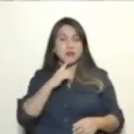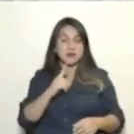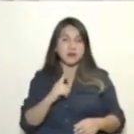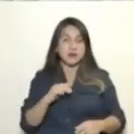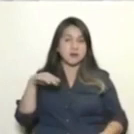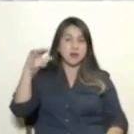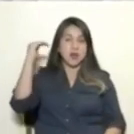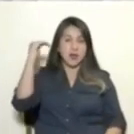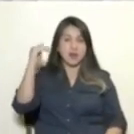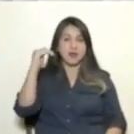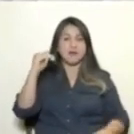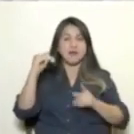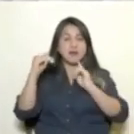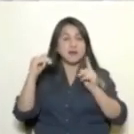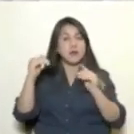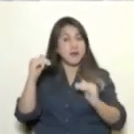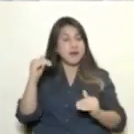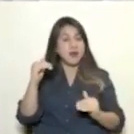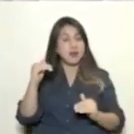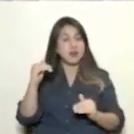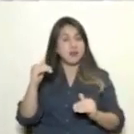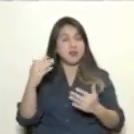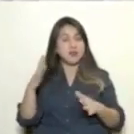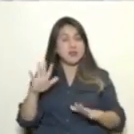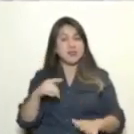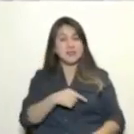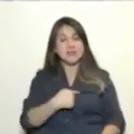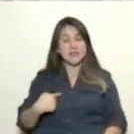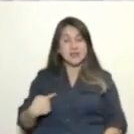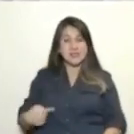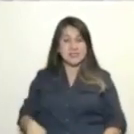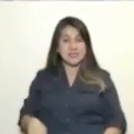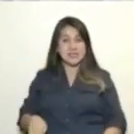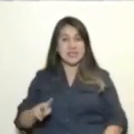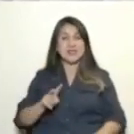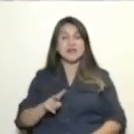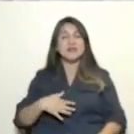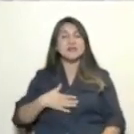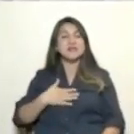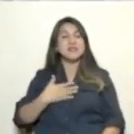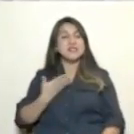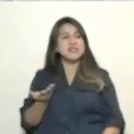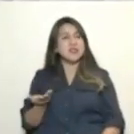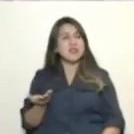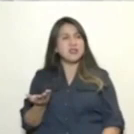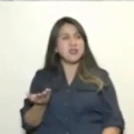quién va para abajo en esto, y ya China se siente ahora,